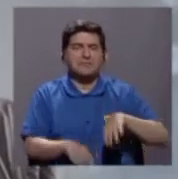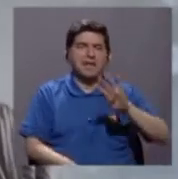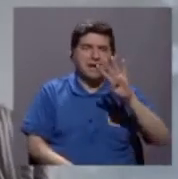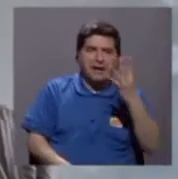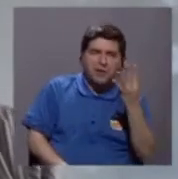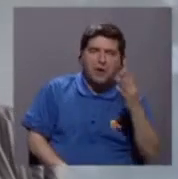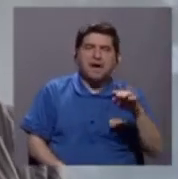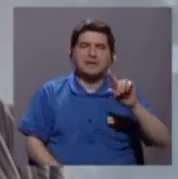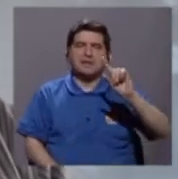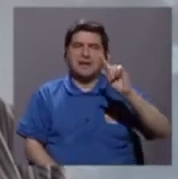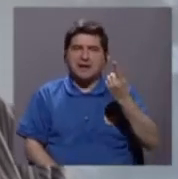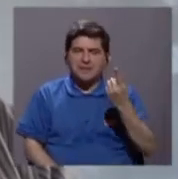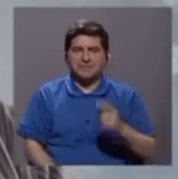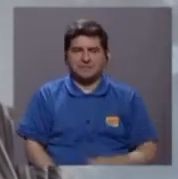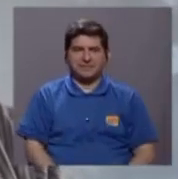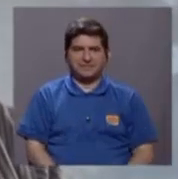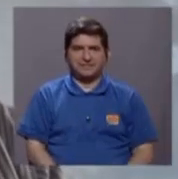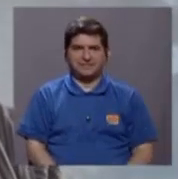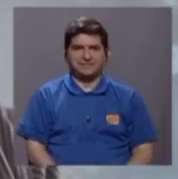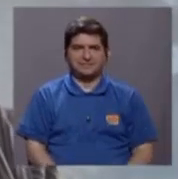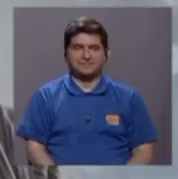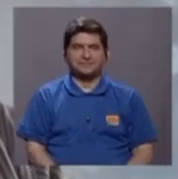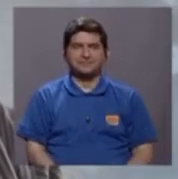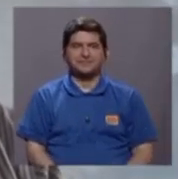primera, la ¿Puedo tercera.